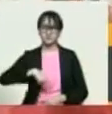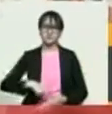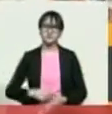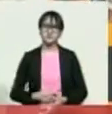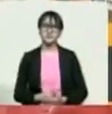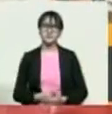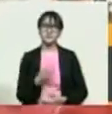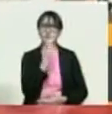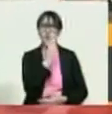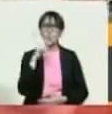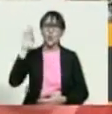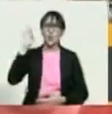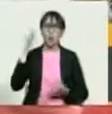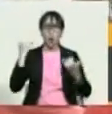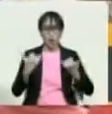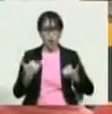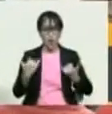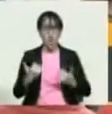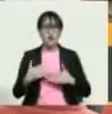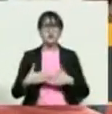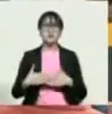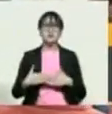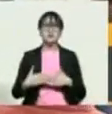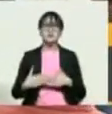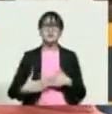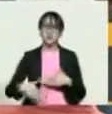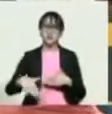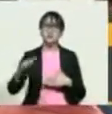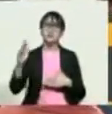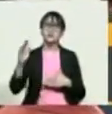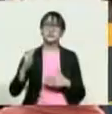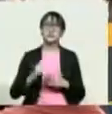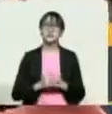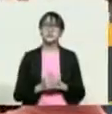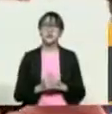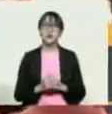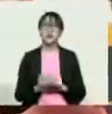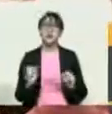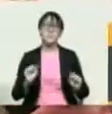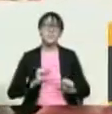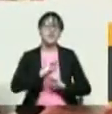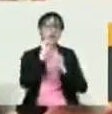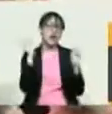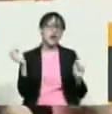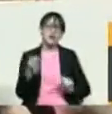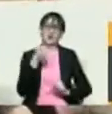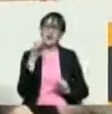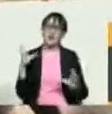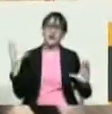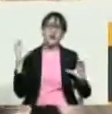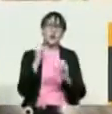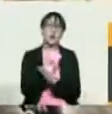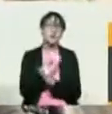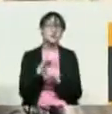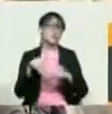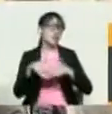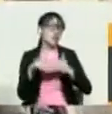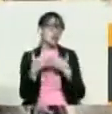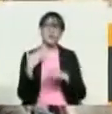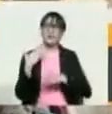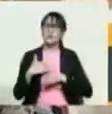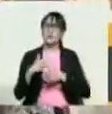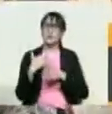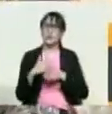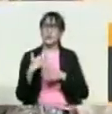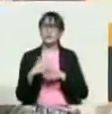y juro que desde hoy en la mañana en la tarde en la noche y de madrugada